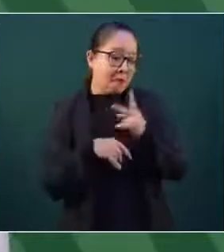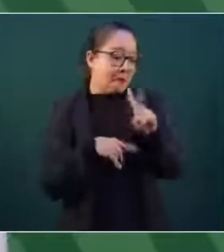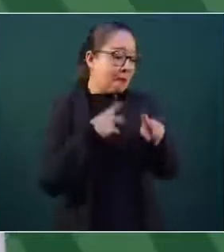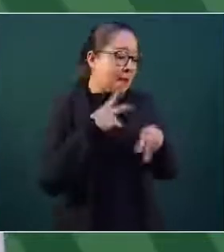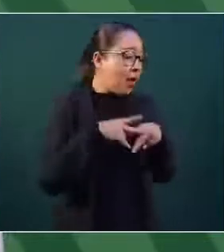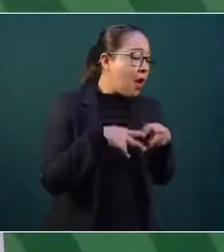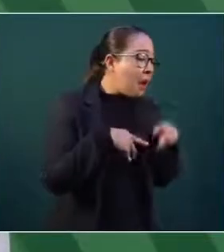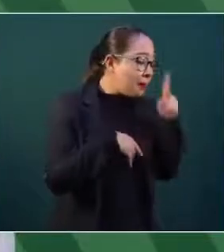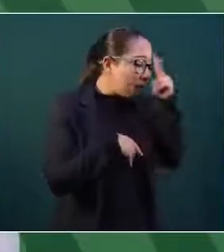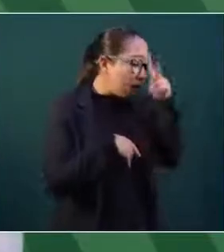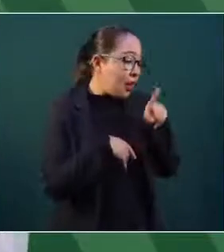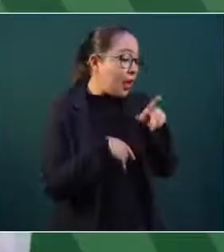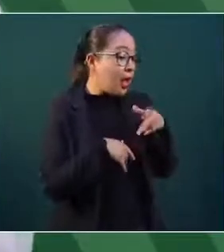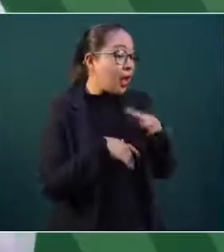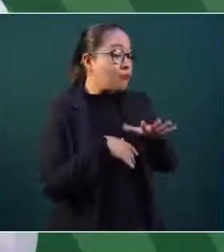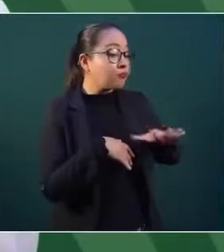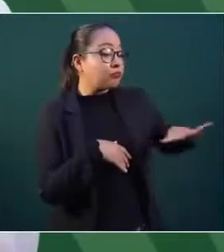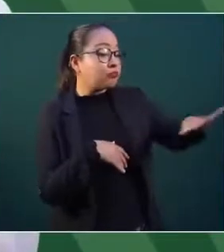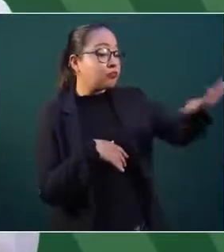tierra de conquista.